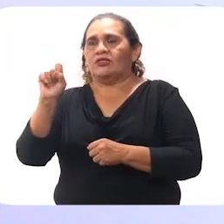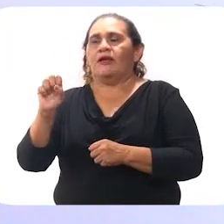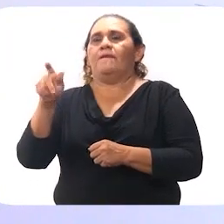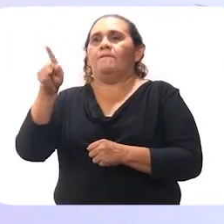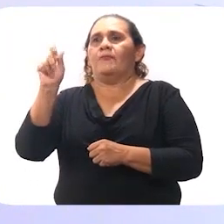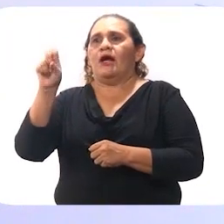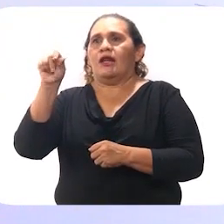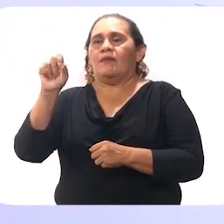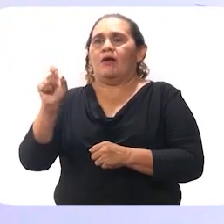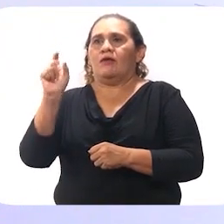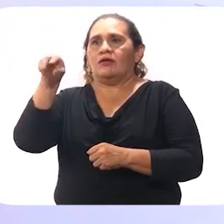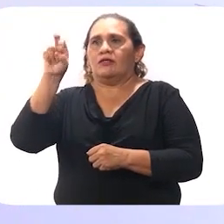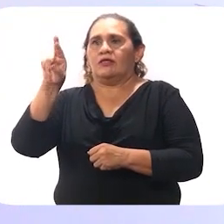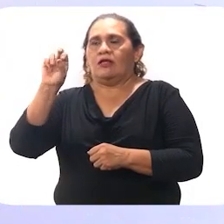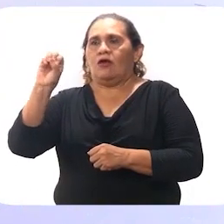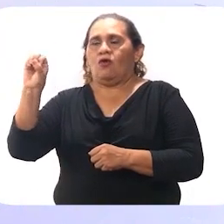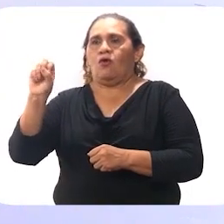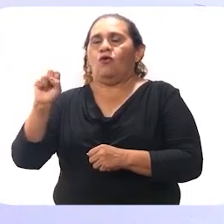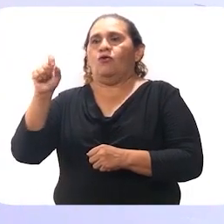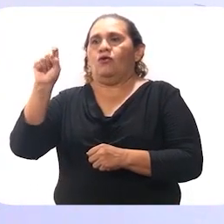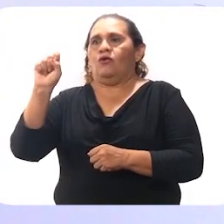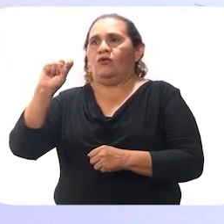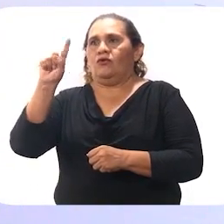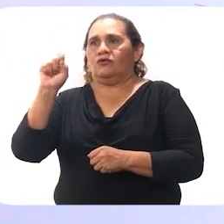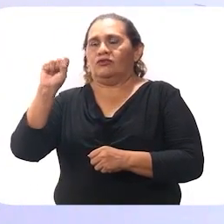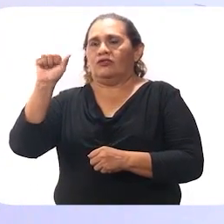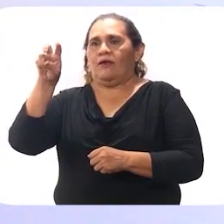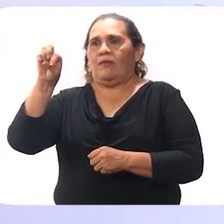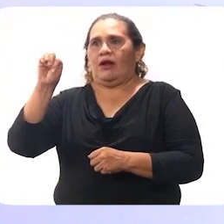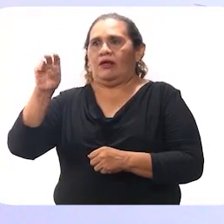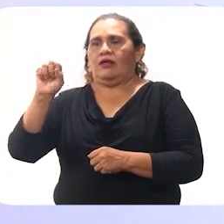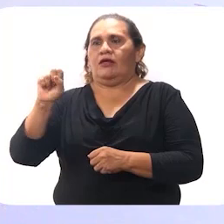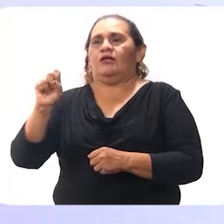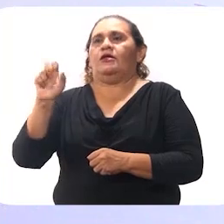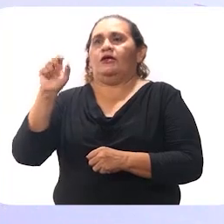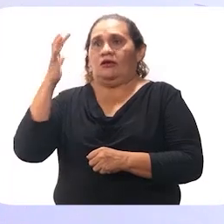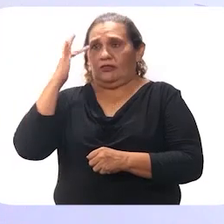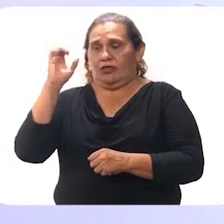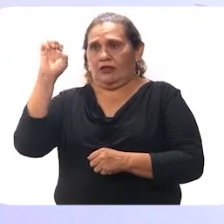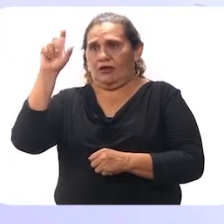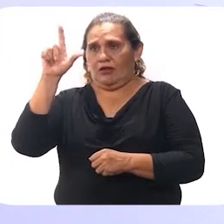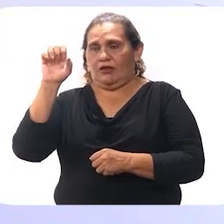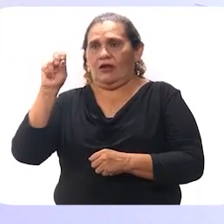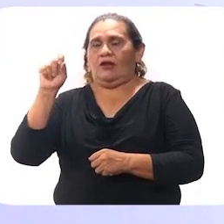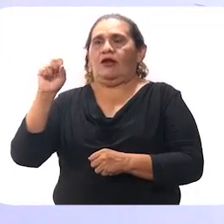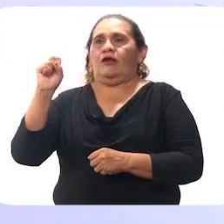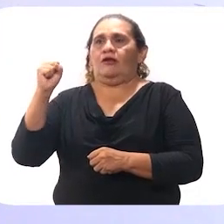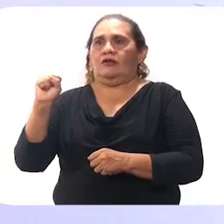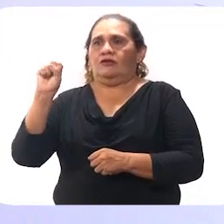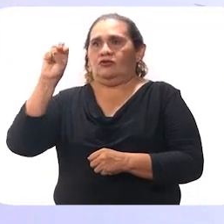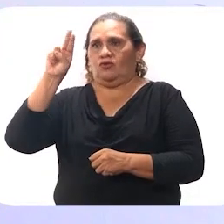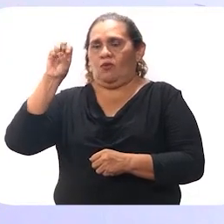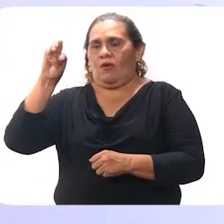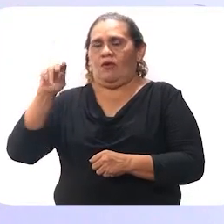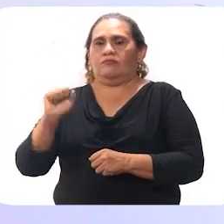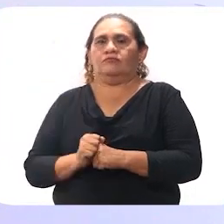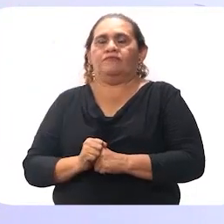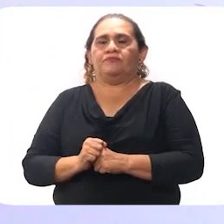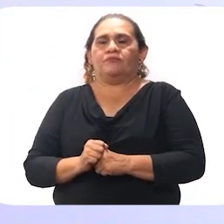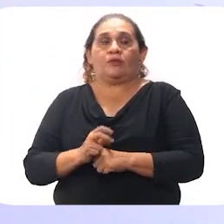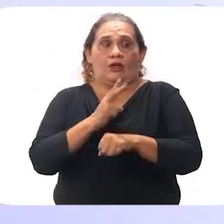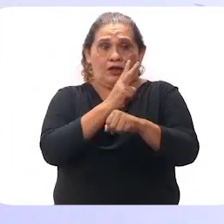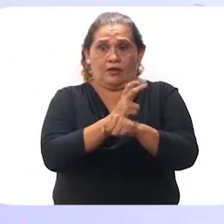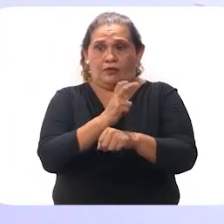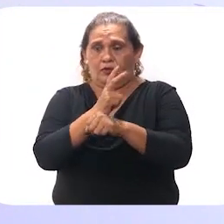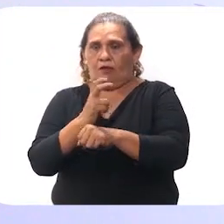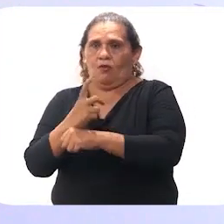Panabá, Quintana Roo, Samajil, Sanacat, Santa Elena, Sinanché, Sutzal y Suma. Los invitamos a vacunarse